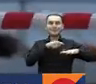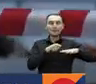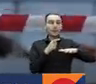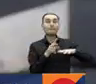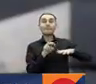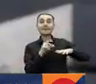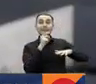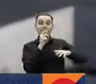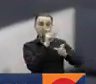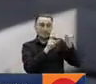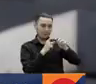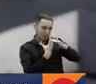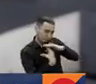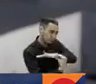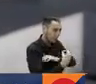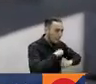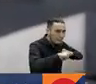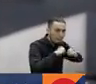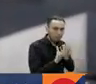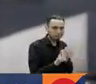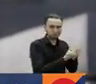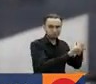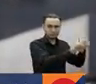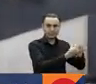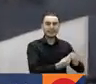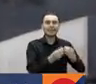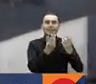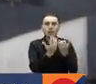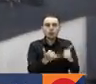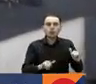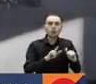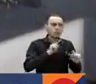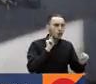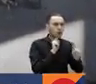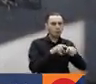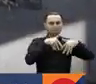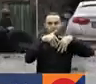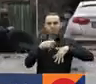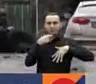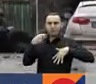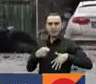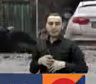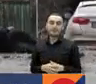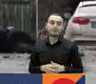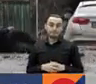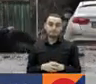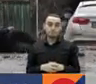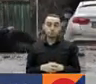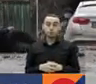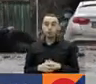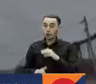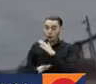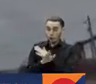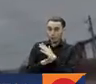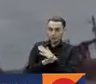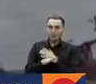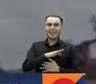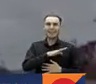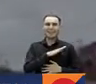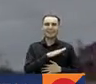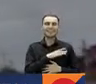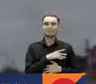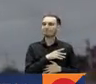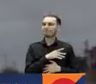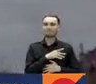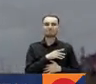la siderúrgica de Azovstal, que era considerado el último punto de resistencia ucraniano. Ante esta presión armada, el alcalde de la ciudad afirmó